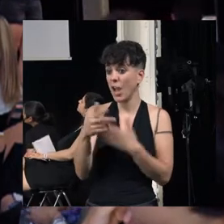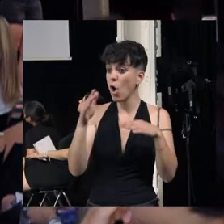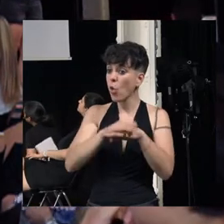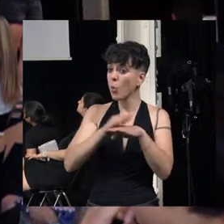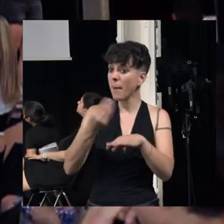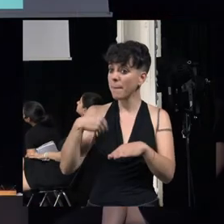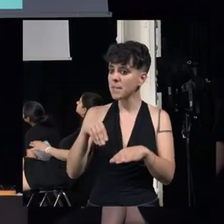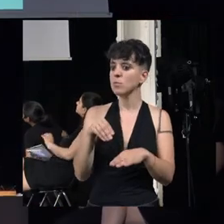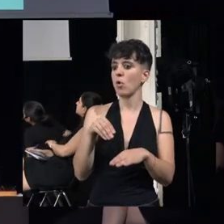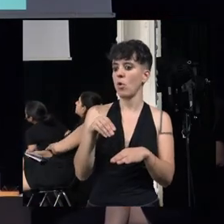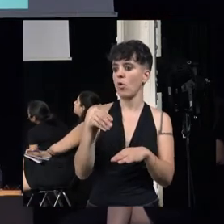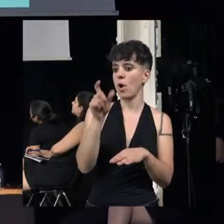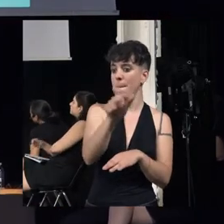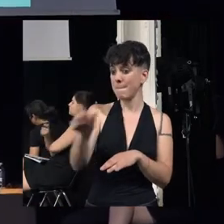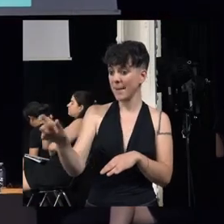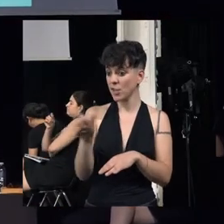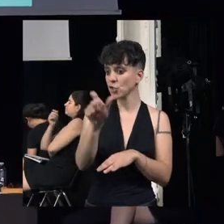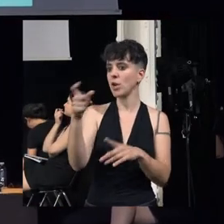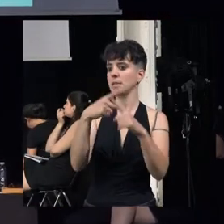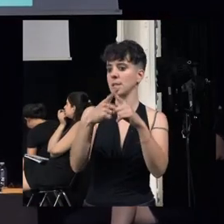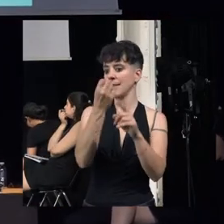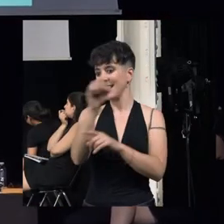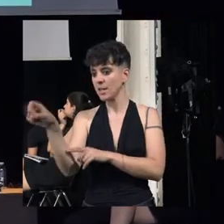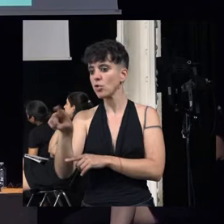personas de disidencia sexual.